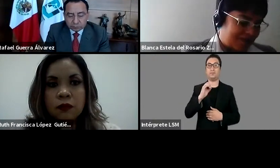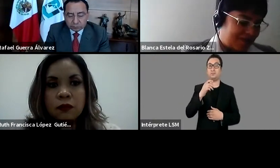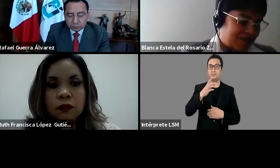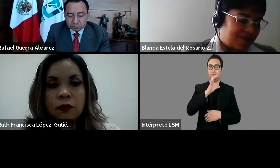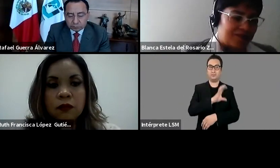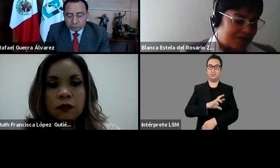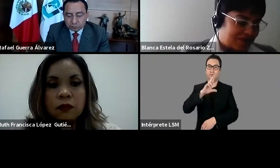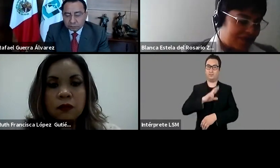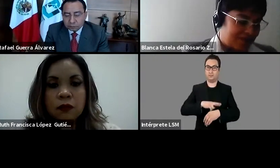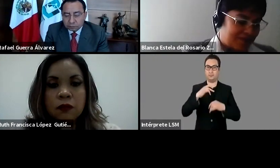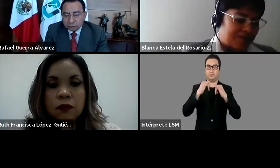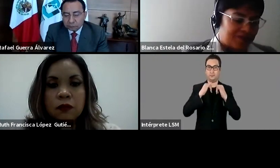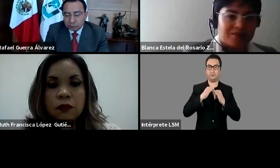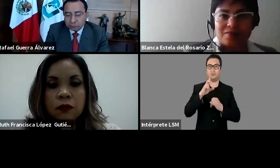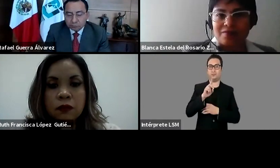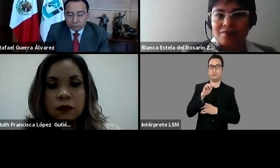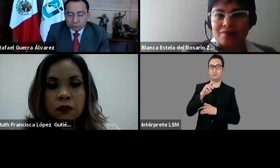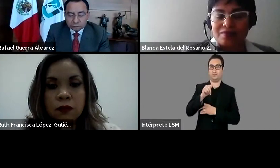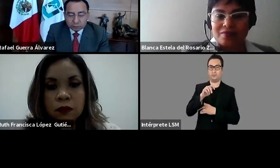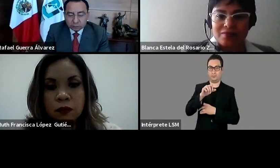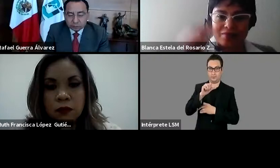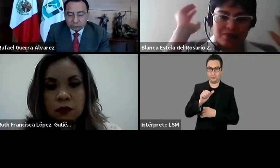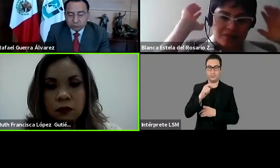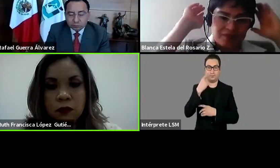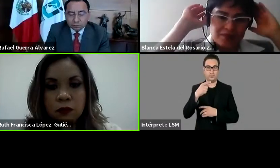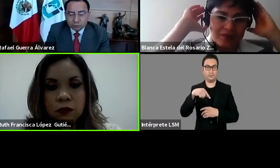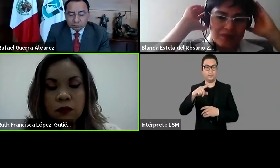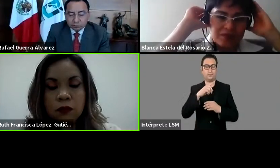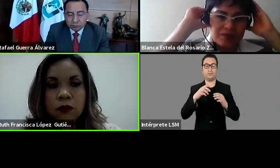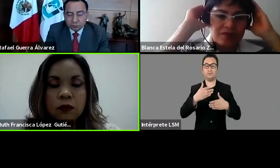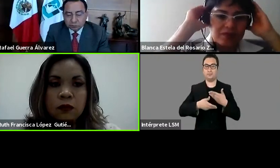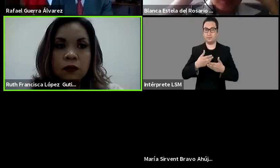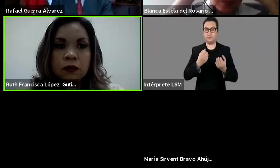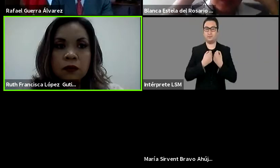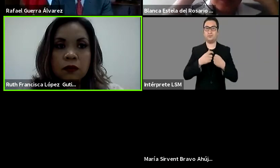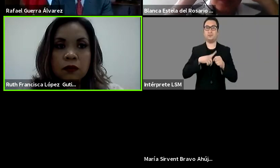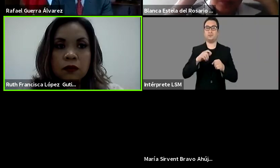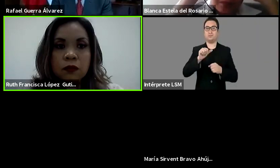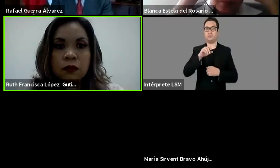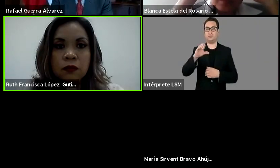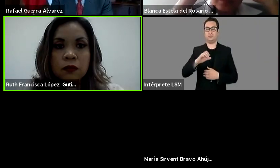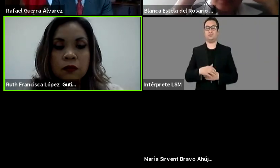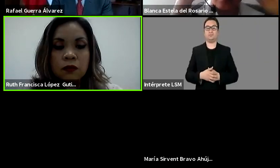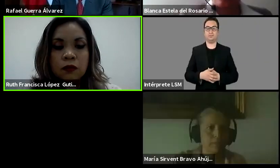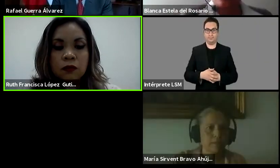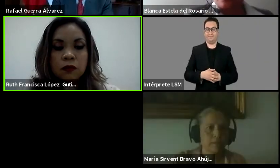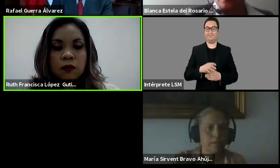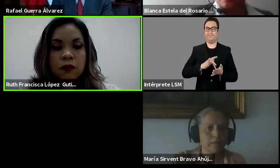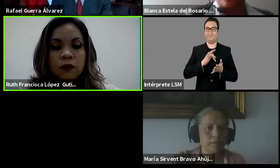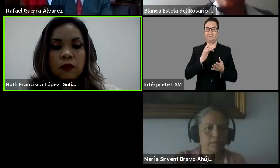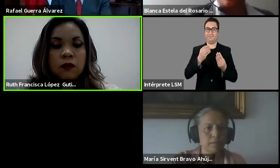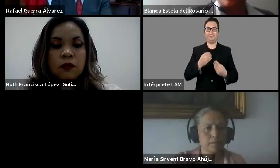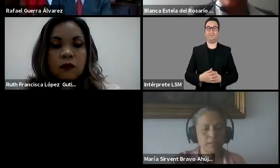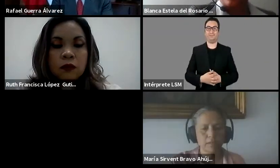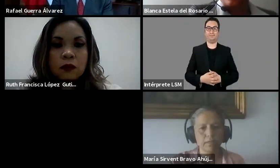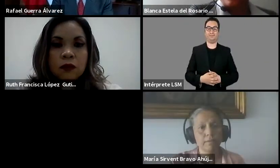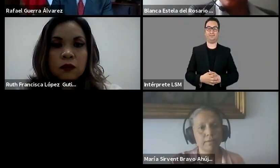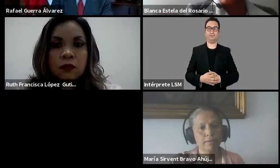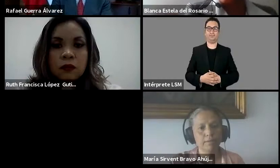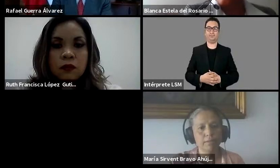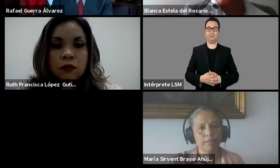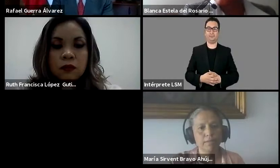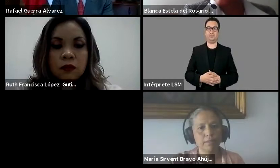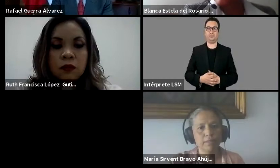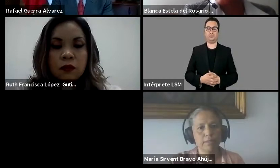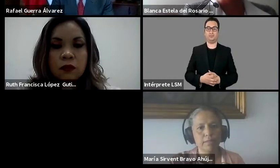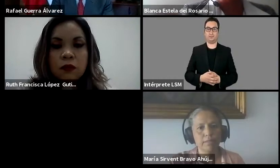de Documenta, Análisis y Acción para la Justicia Social, Asociación Civil. Muchas gracias. Con el objeto de escuchar